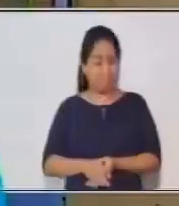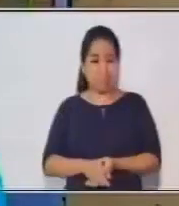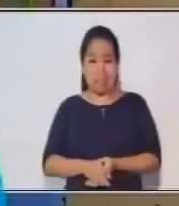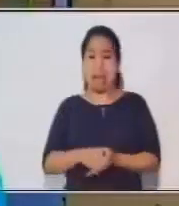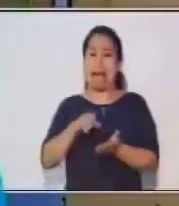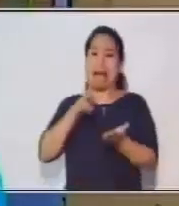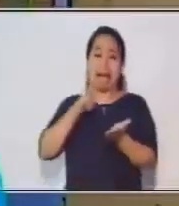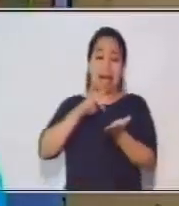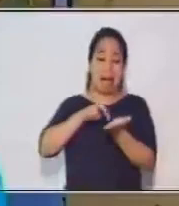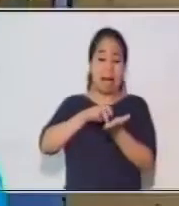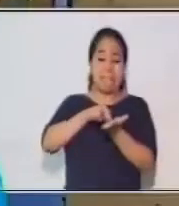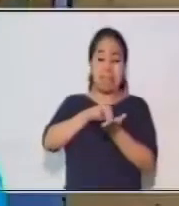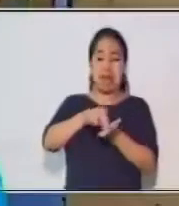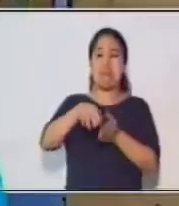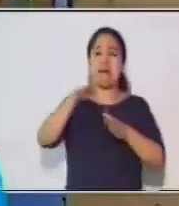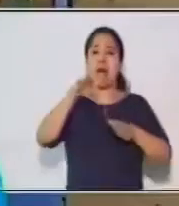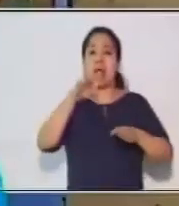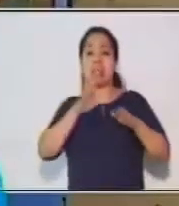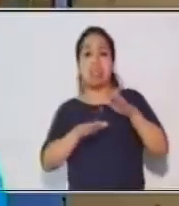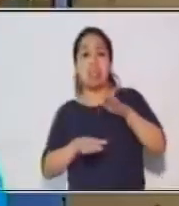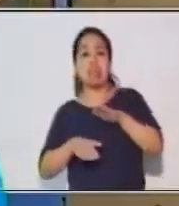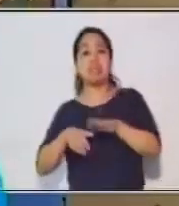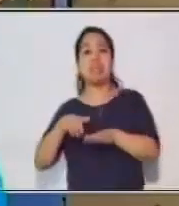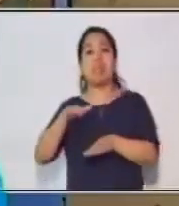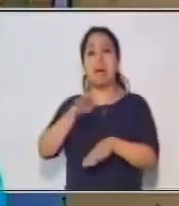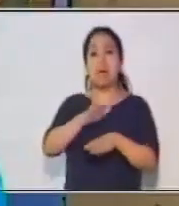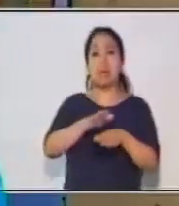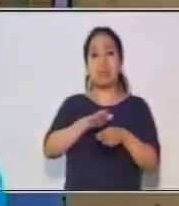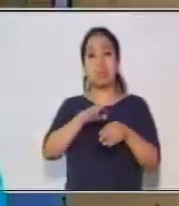se tropezaba en todas las